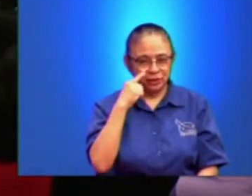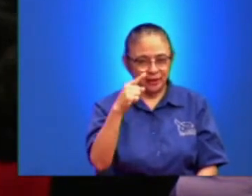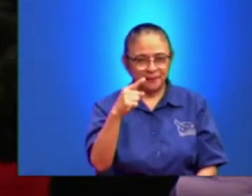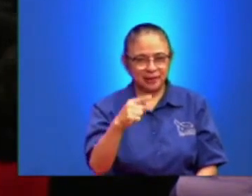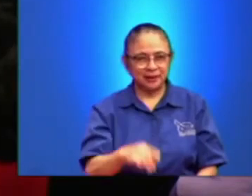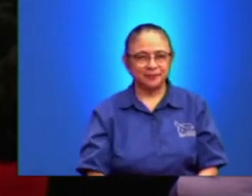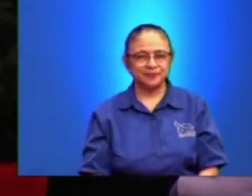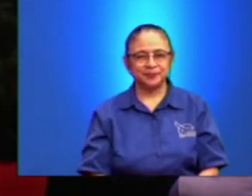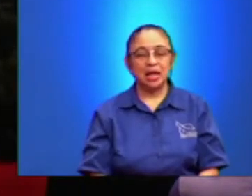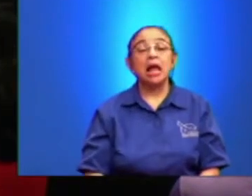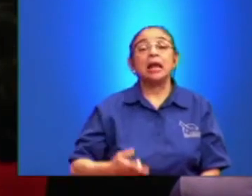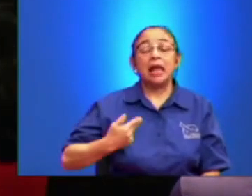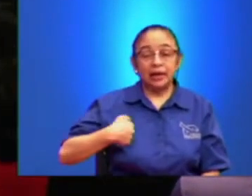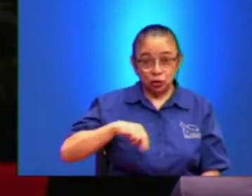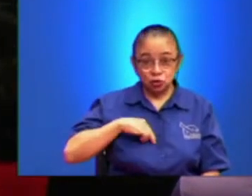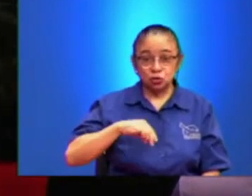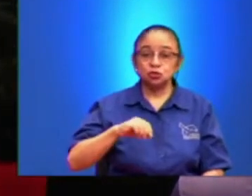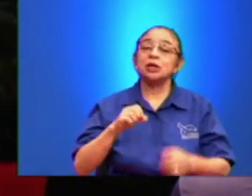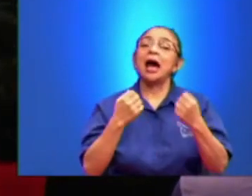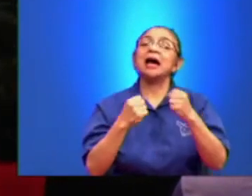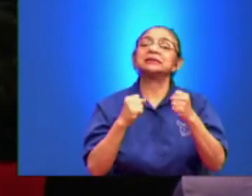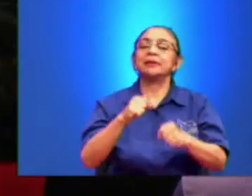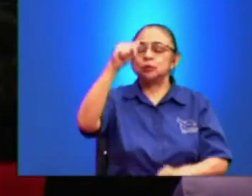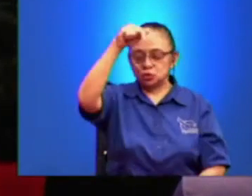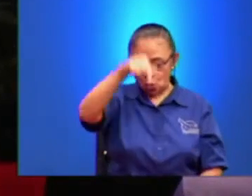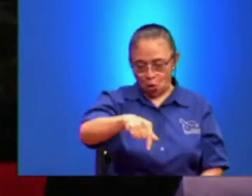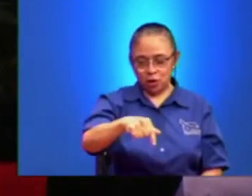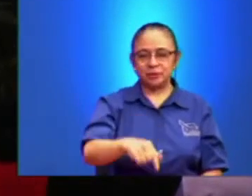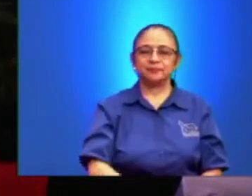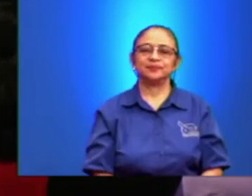es la que no sólo nos toca hacer hoy